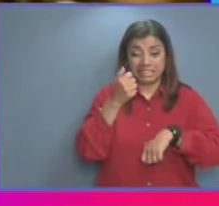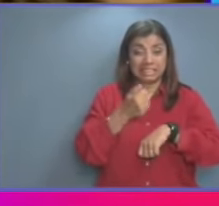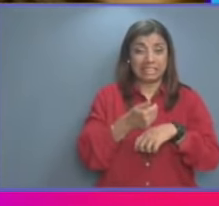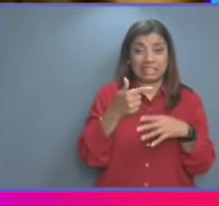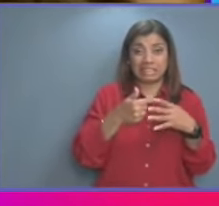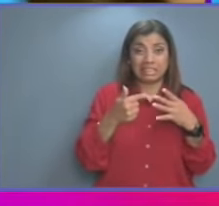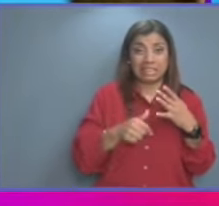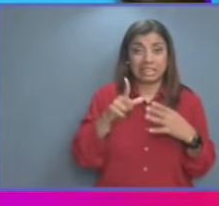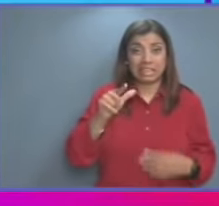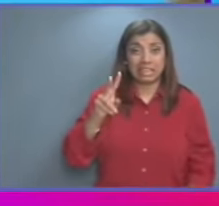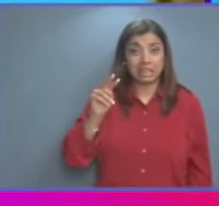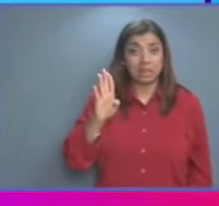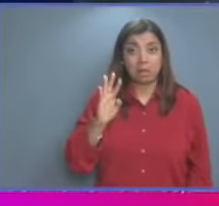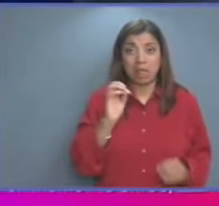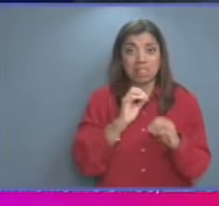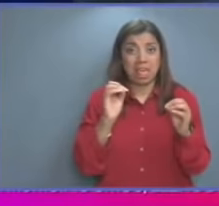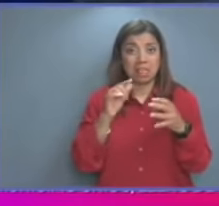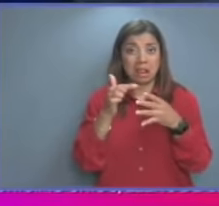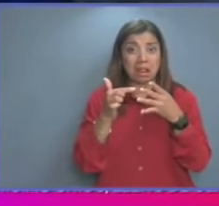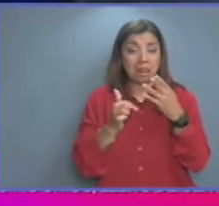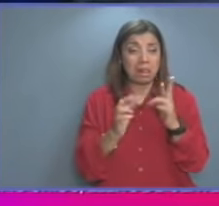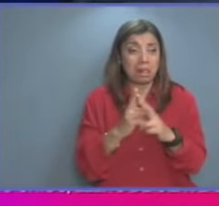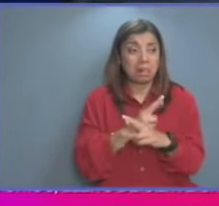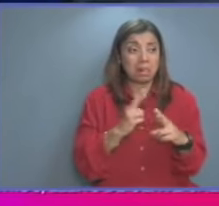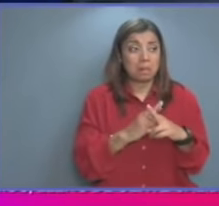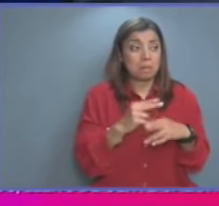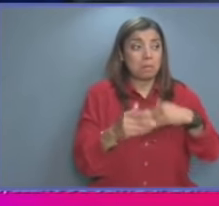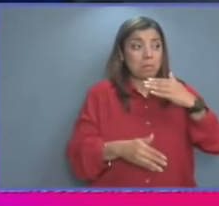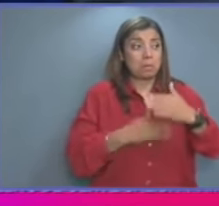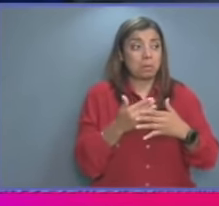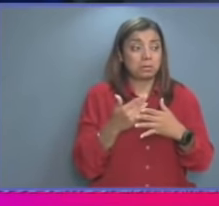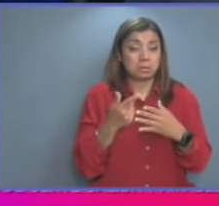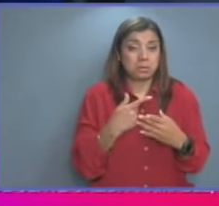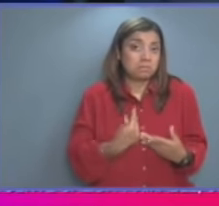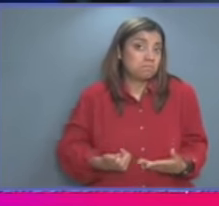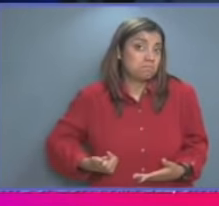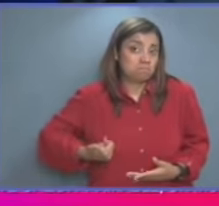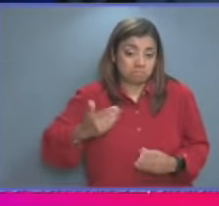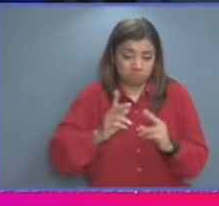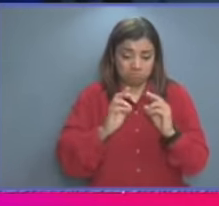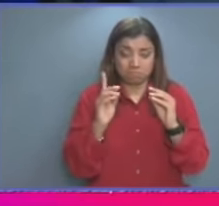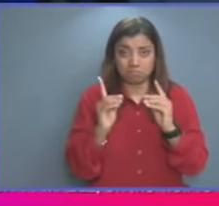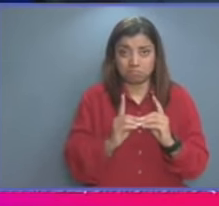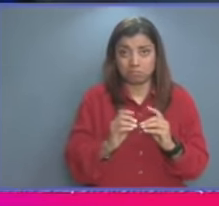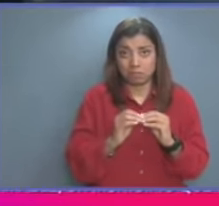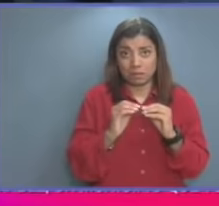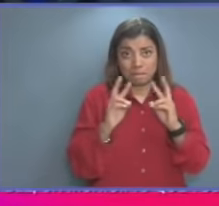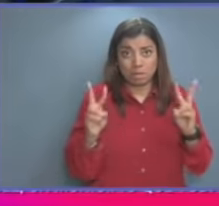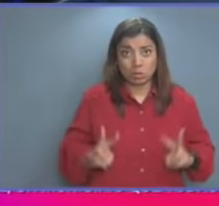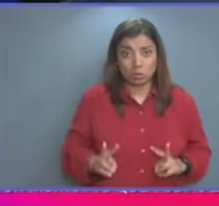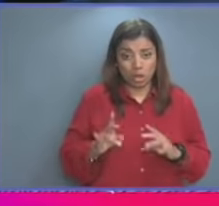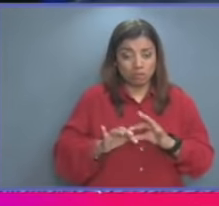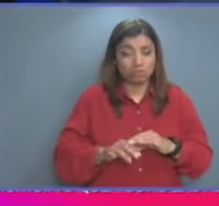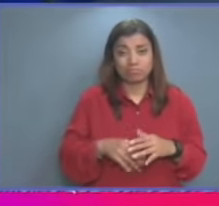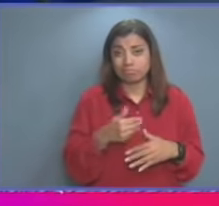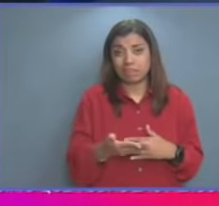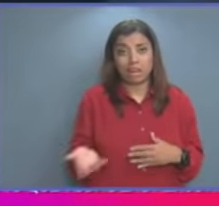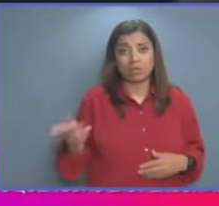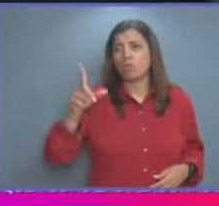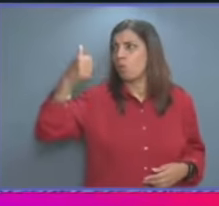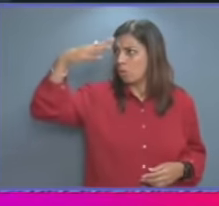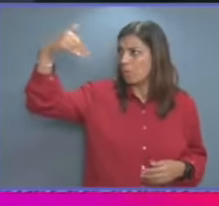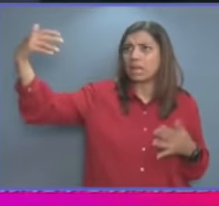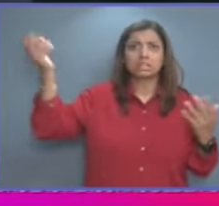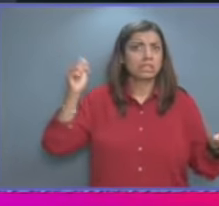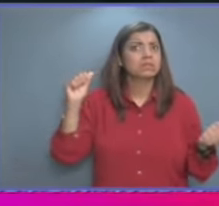ley nunca fue reformada pese a quedar obsoleta frente a la era digital es por ello que para modernizar actualizar y poner al nivel de otros países